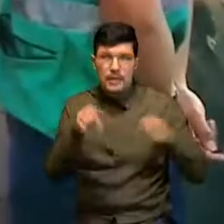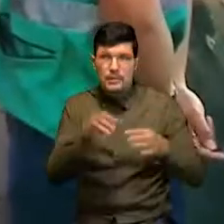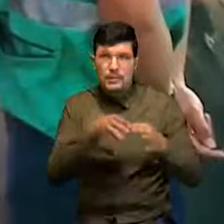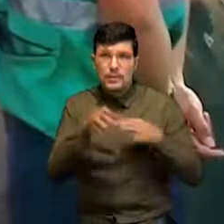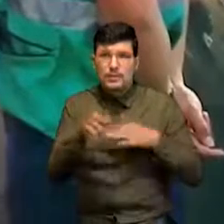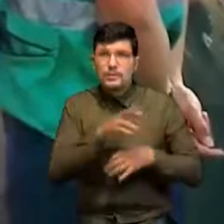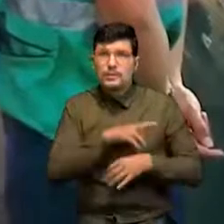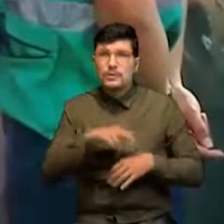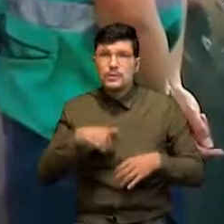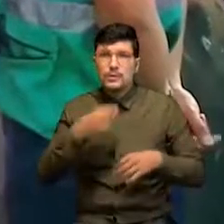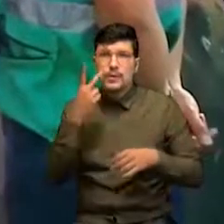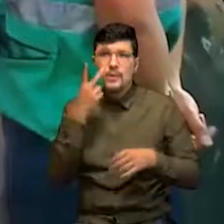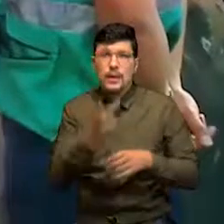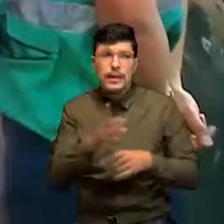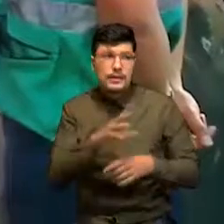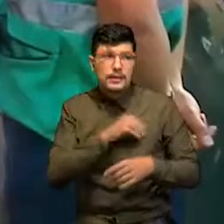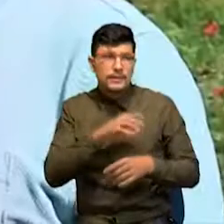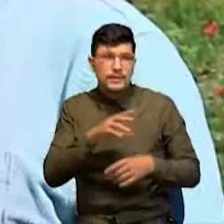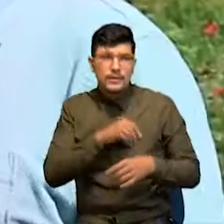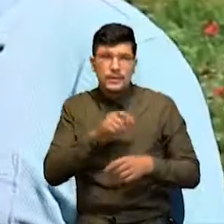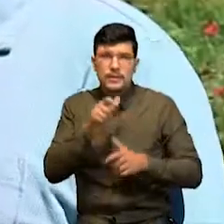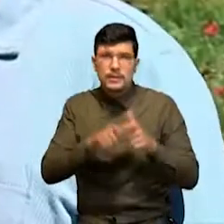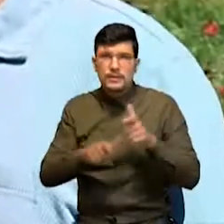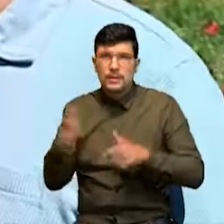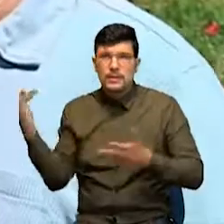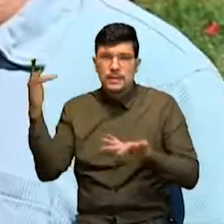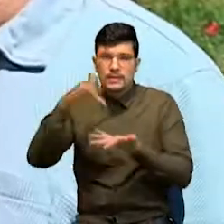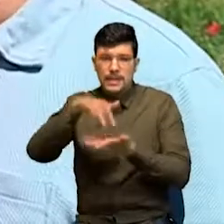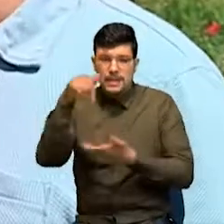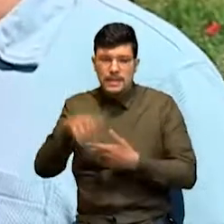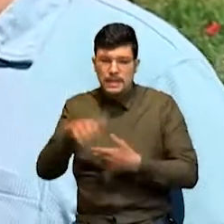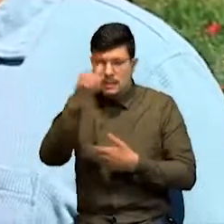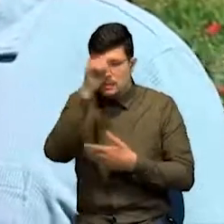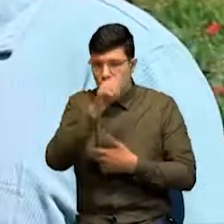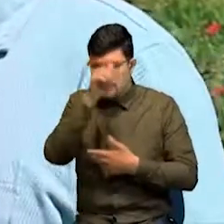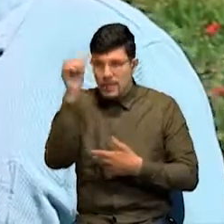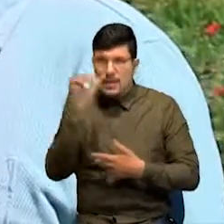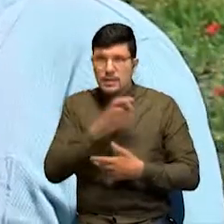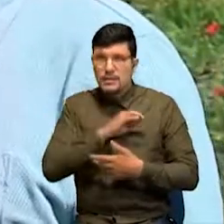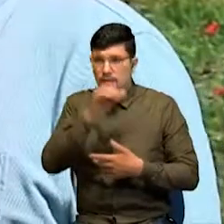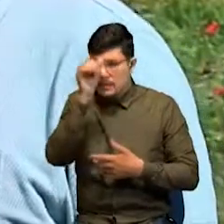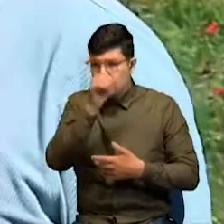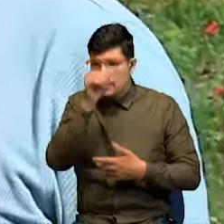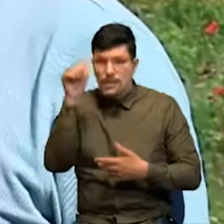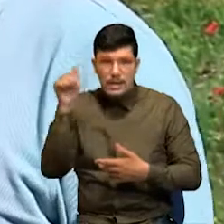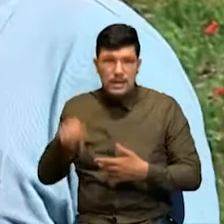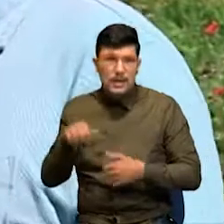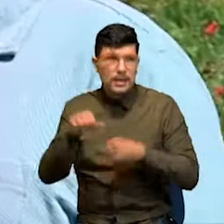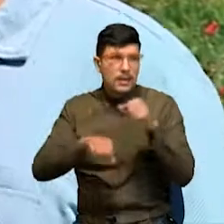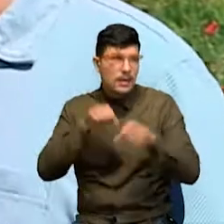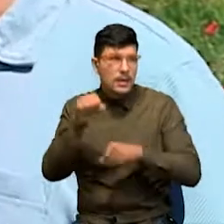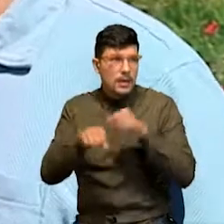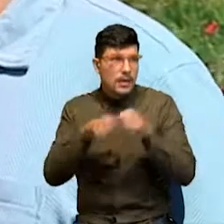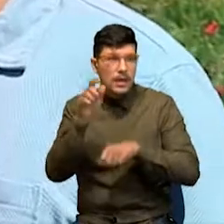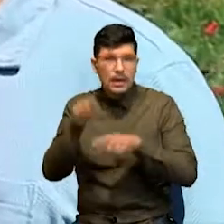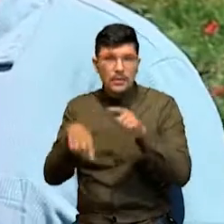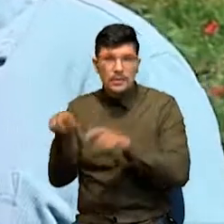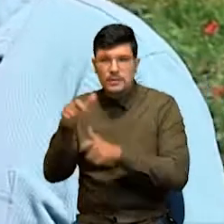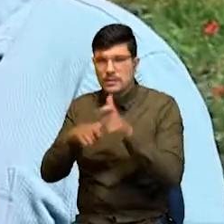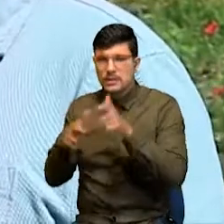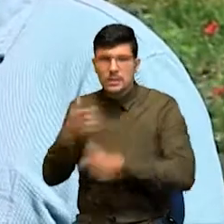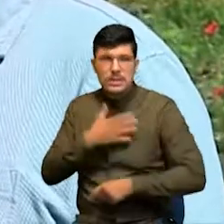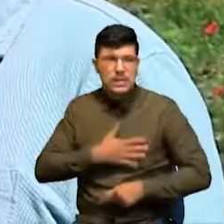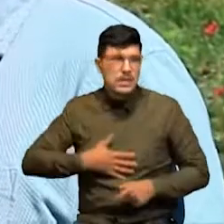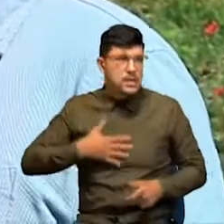que disfrutan continuamente venir los domingos finales semanas a montar bicicleta y habían uno sin conformismos